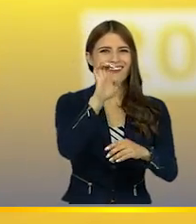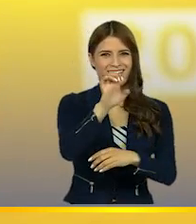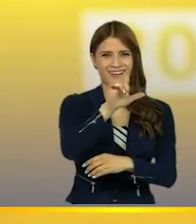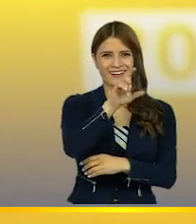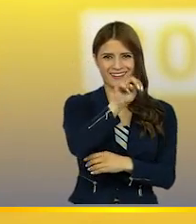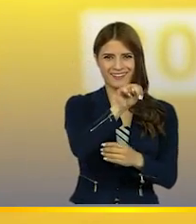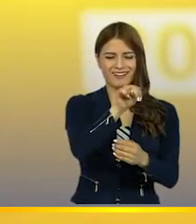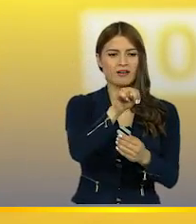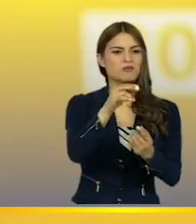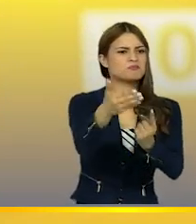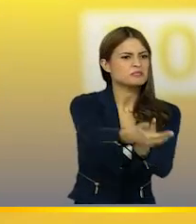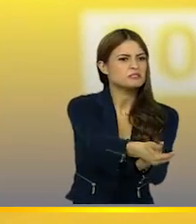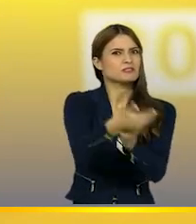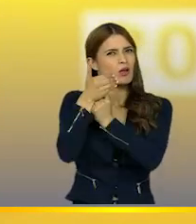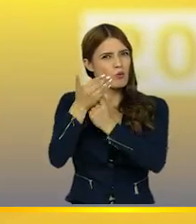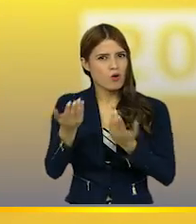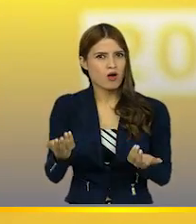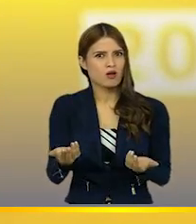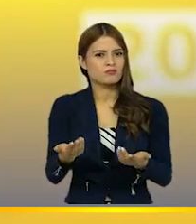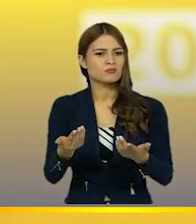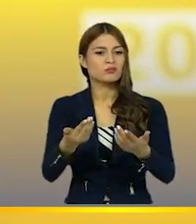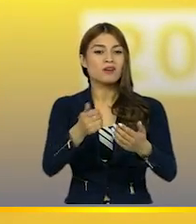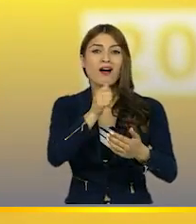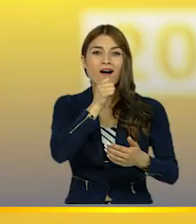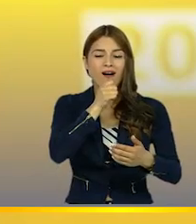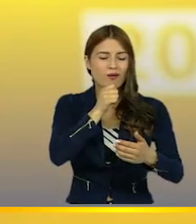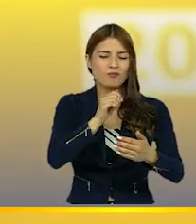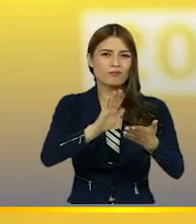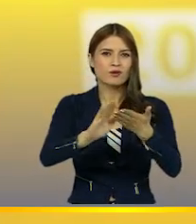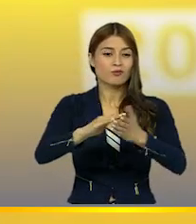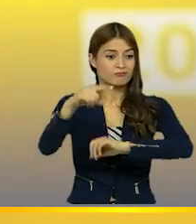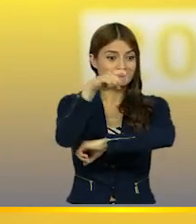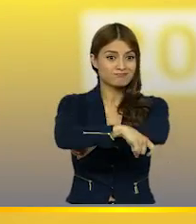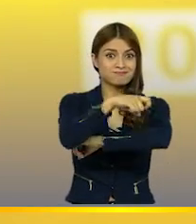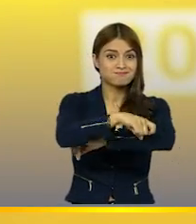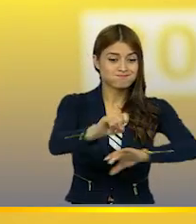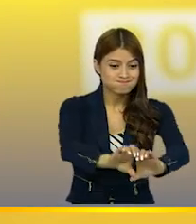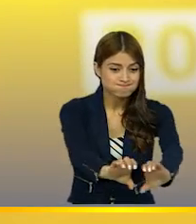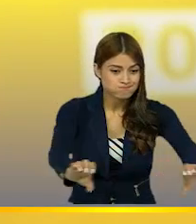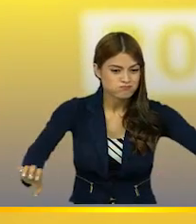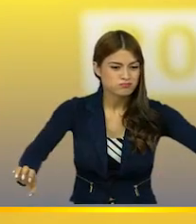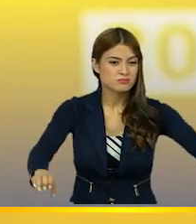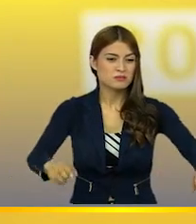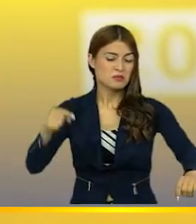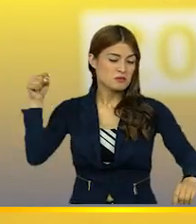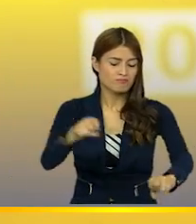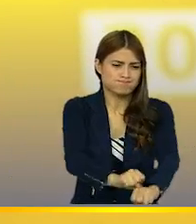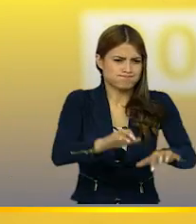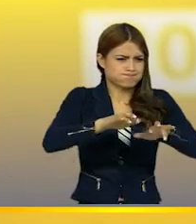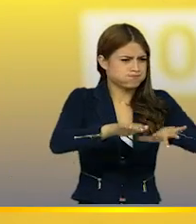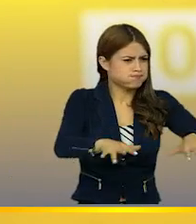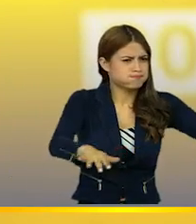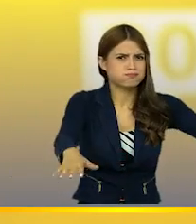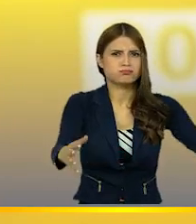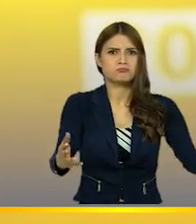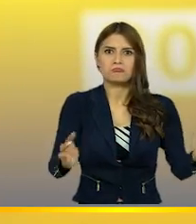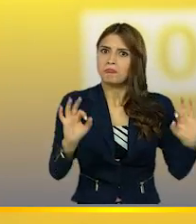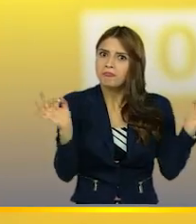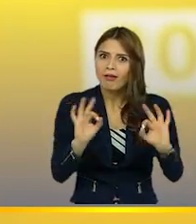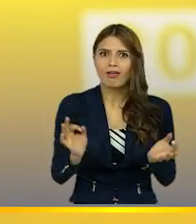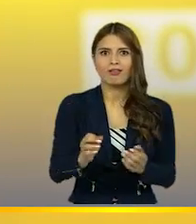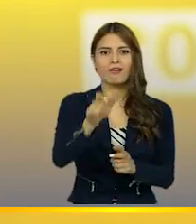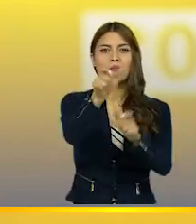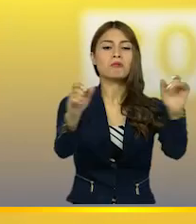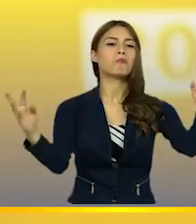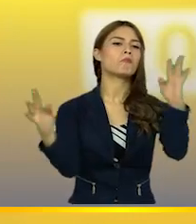secuestros, los ataques a los oleoductos y demás hostilidades contra la población civil.